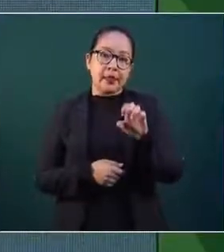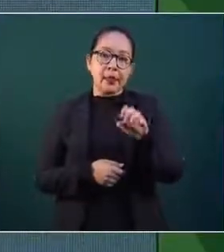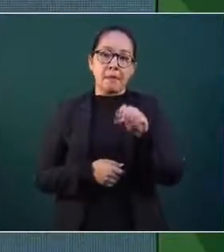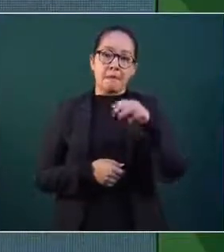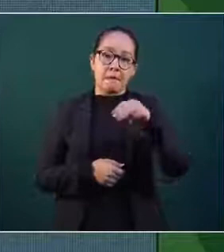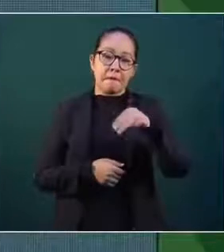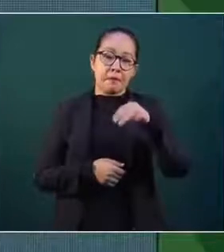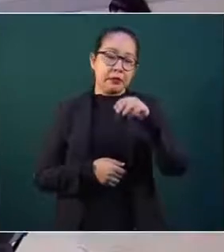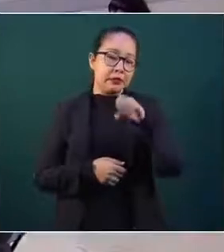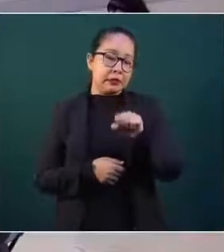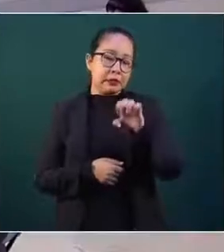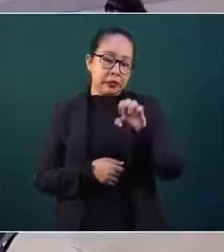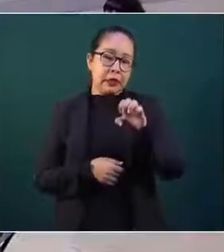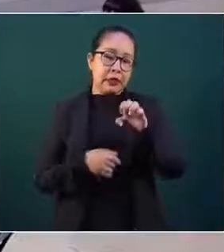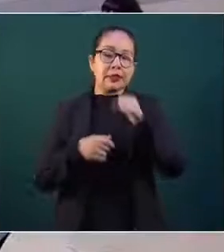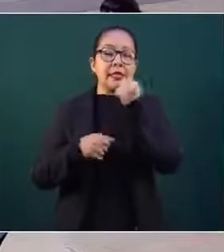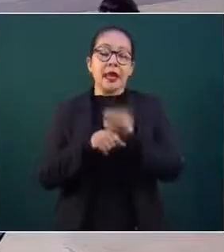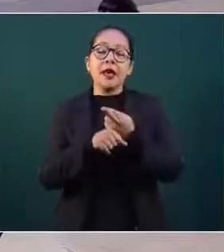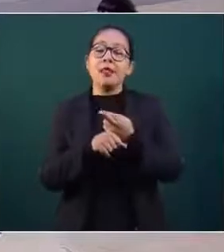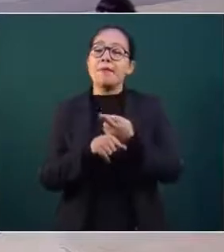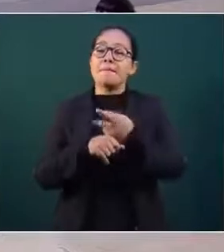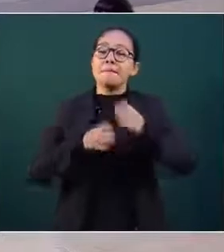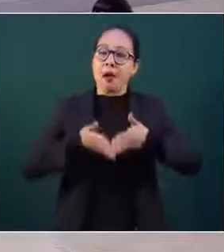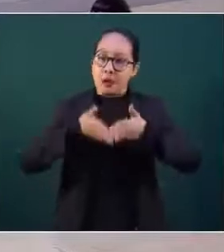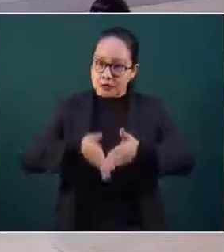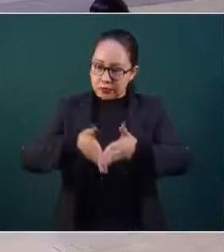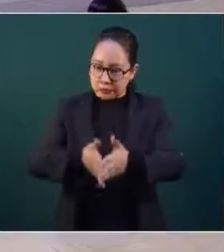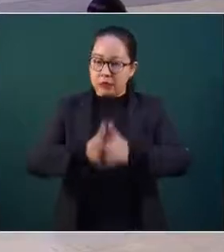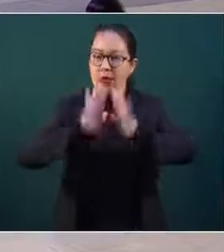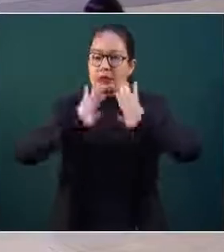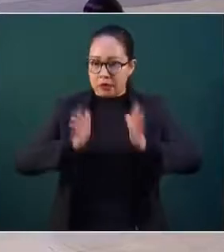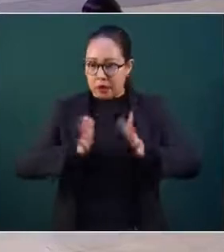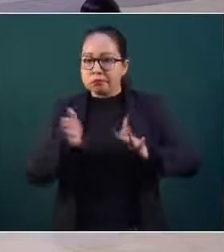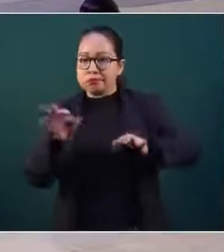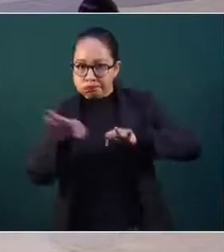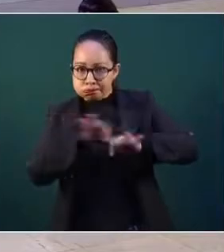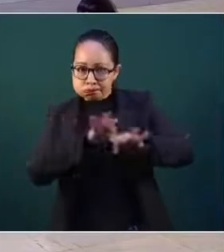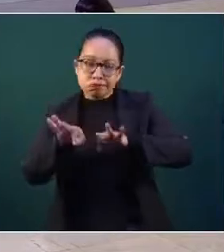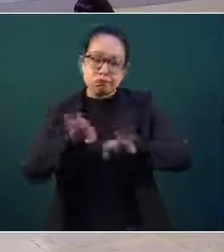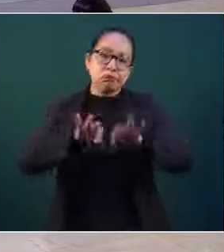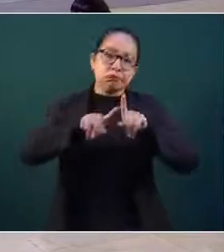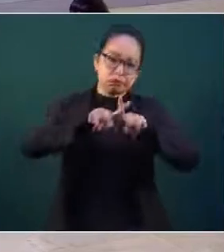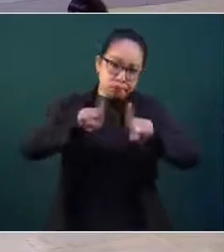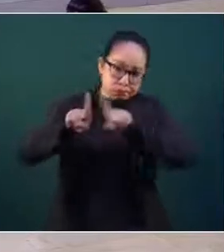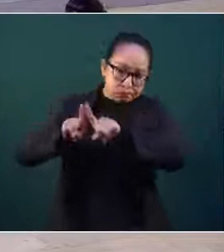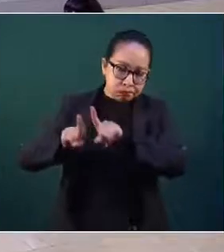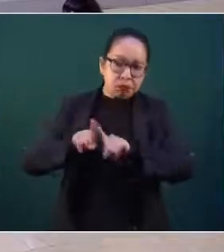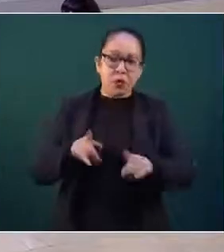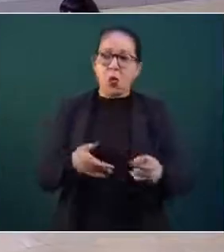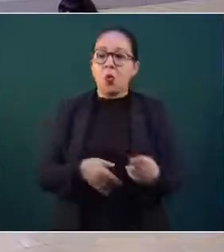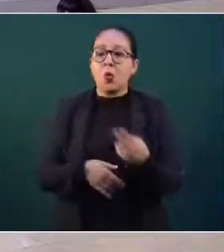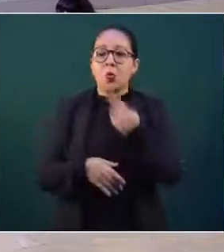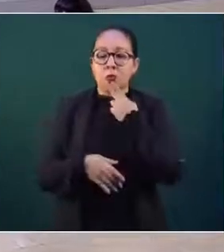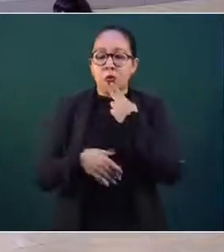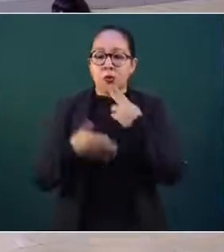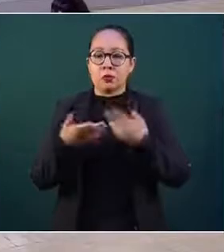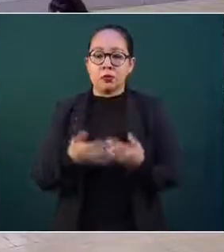a ayudar. Ya están trabajando, están utilizando